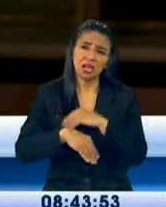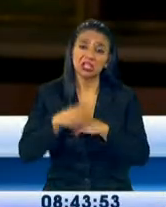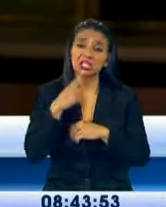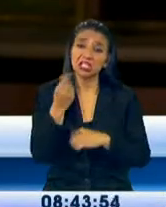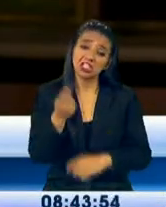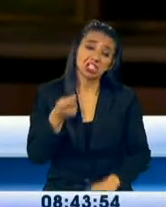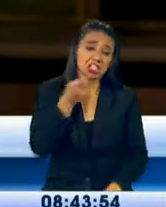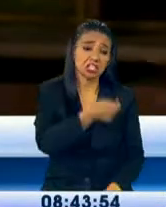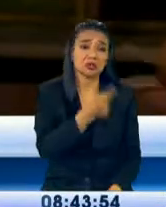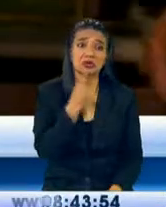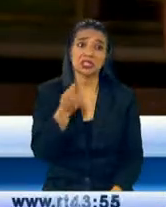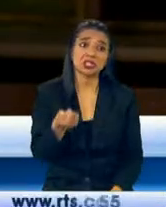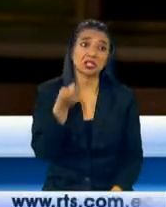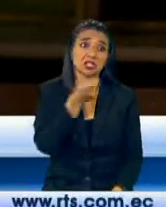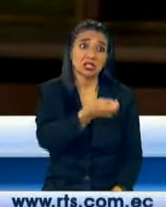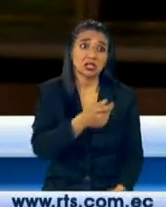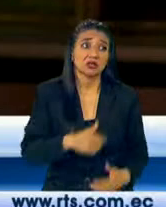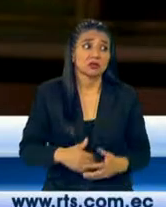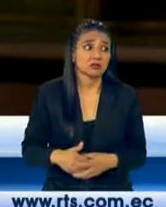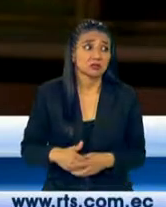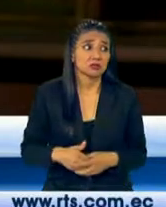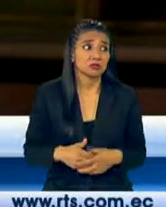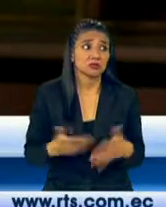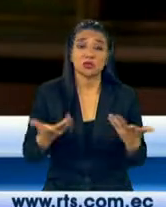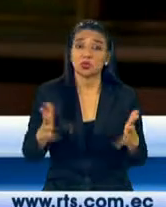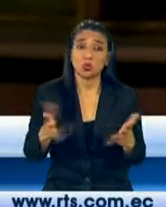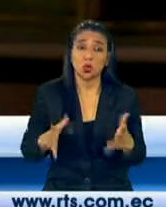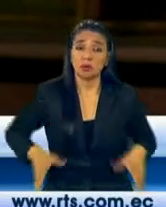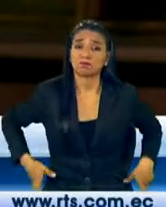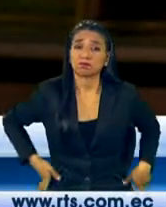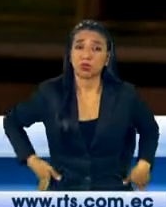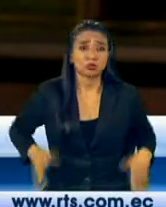plata. No hay prótesis para operar.